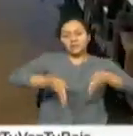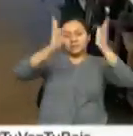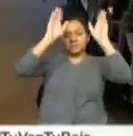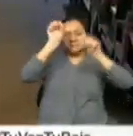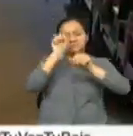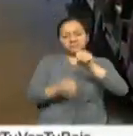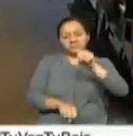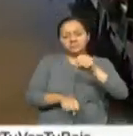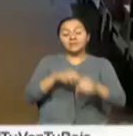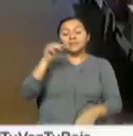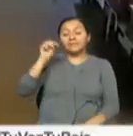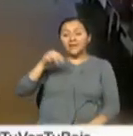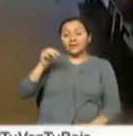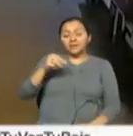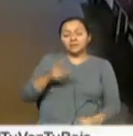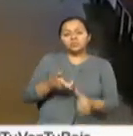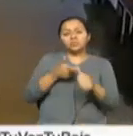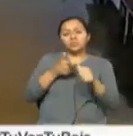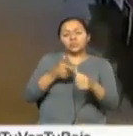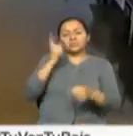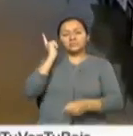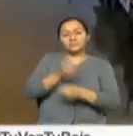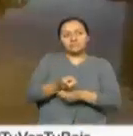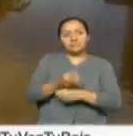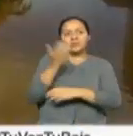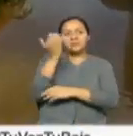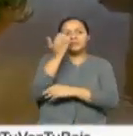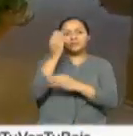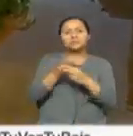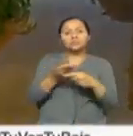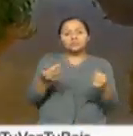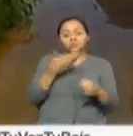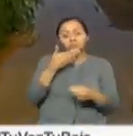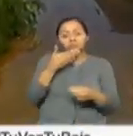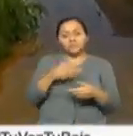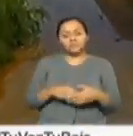el decreto oficial de urgencia para agilizar medidas de emergencia.